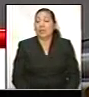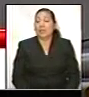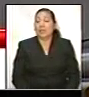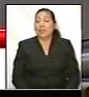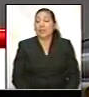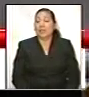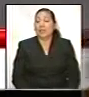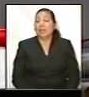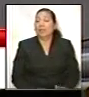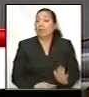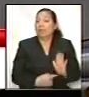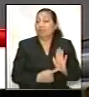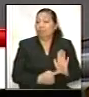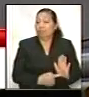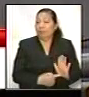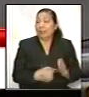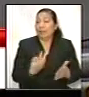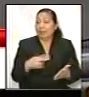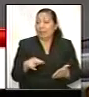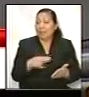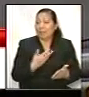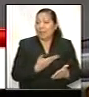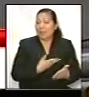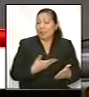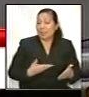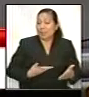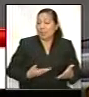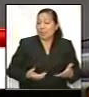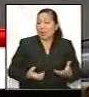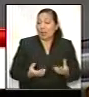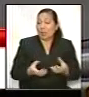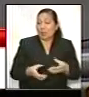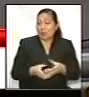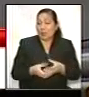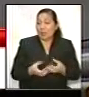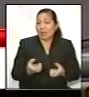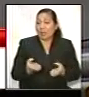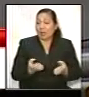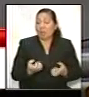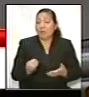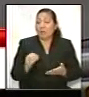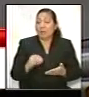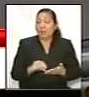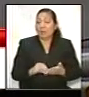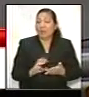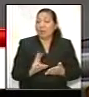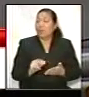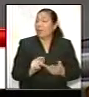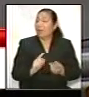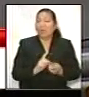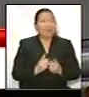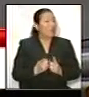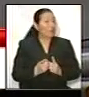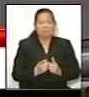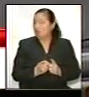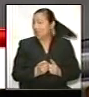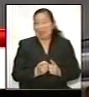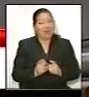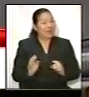hoy día se está presentando, como bien ha leído la presidenta de la Comisión de Economía, un texto sustitutorio que no cambia, que no